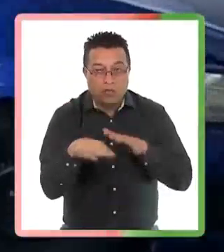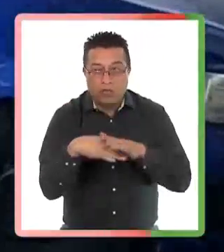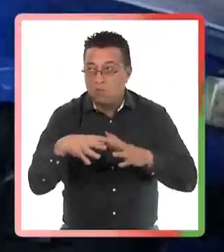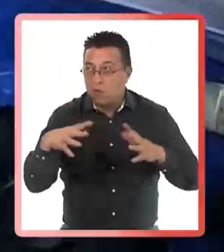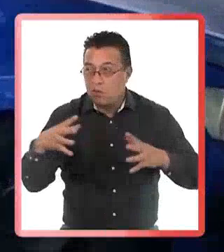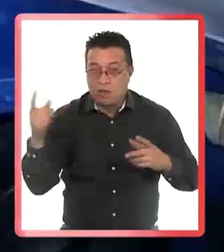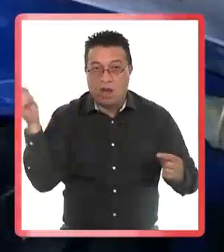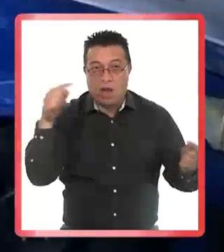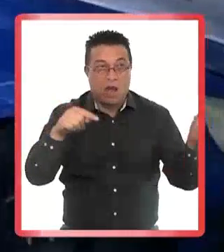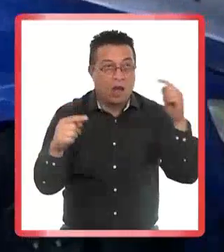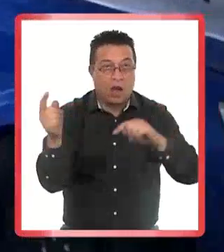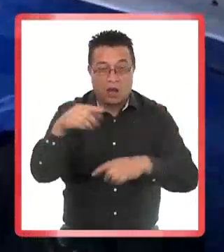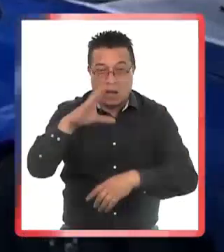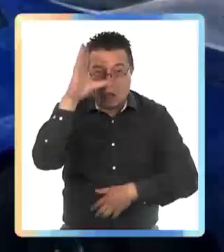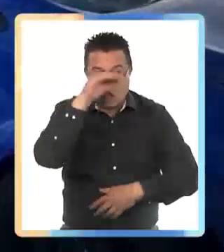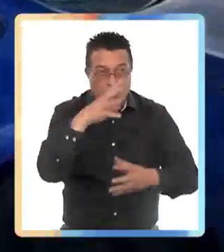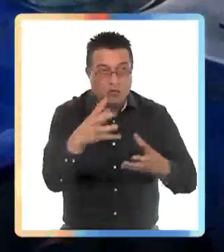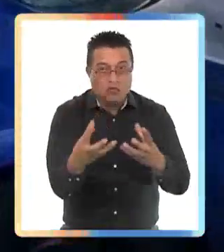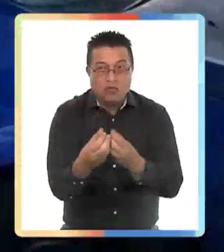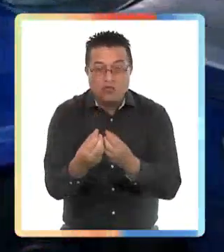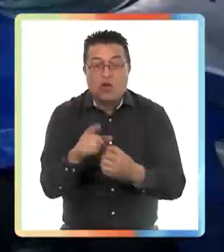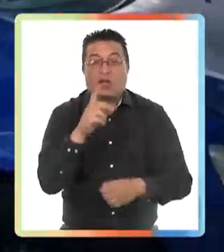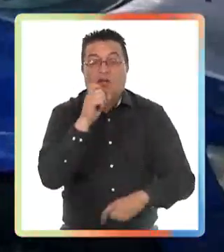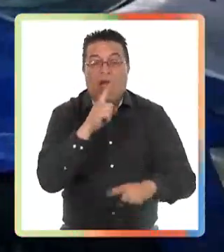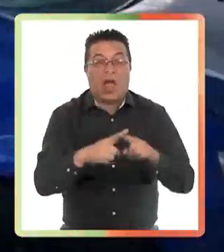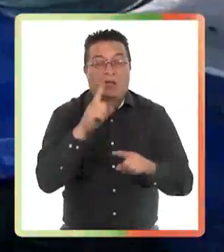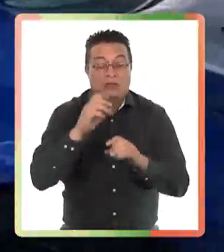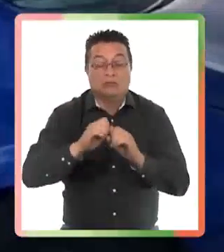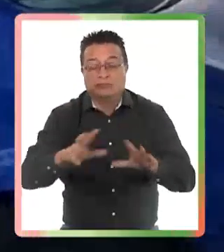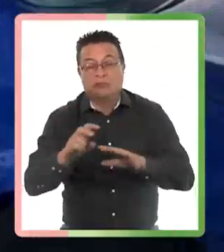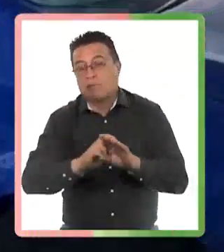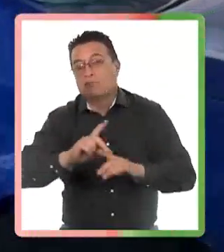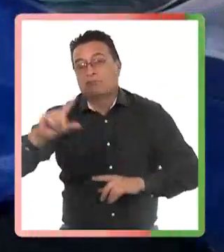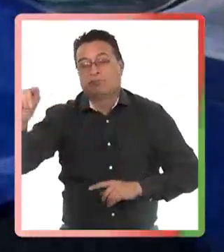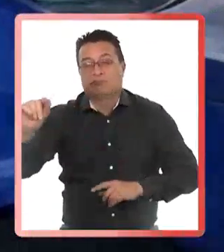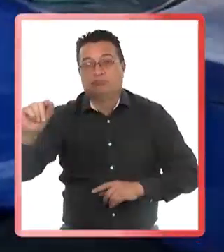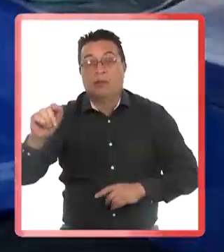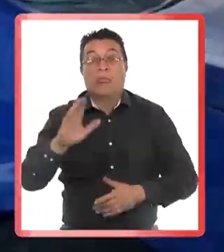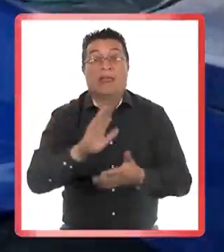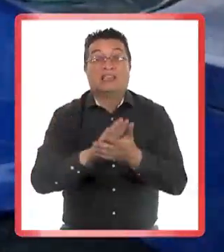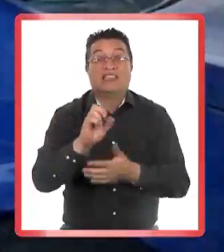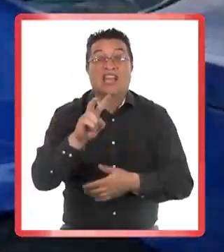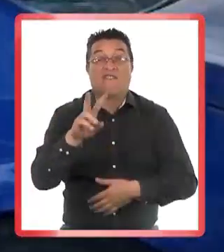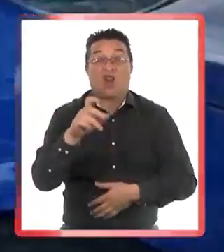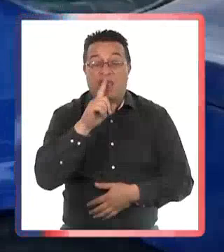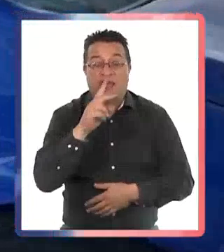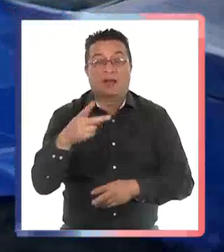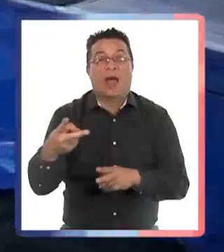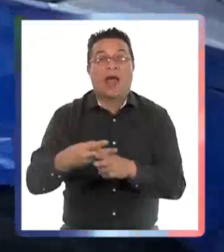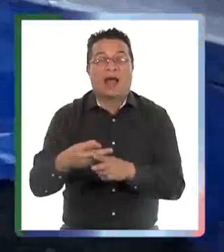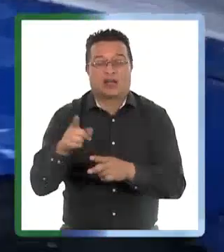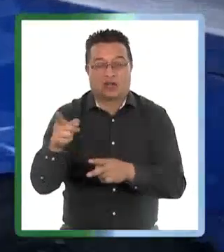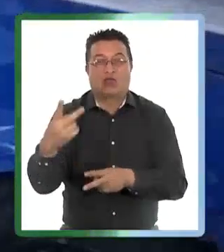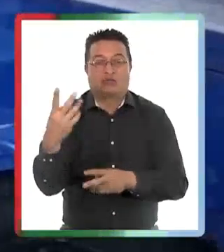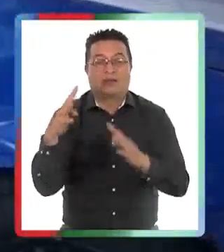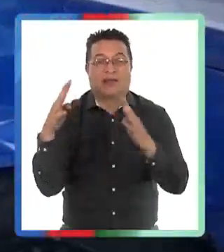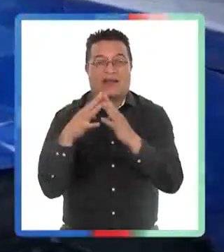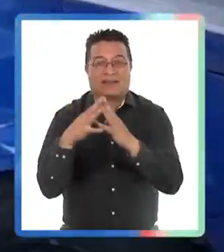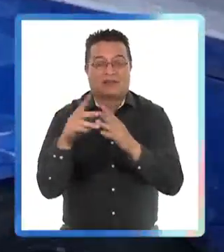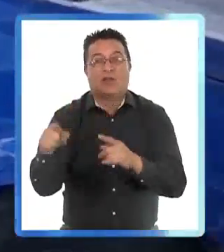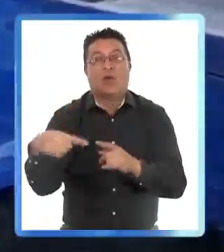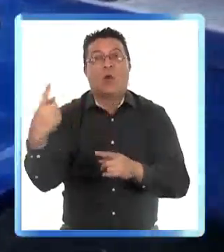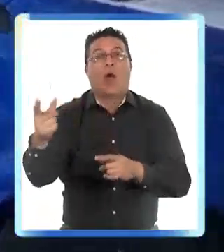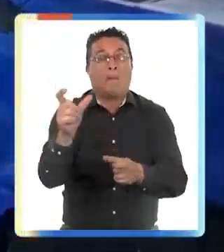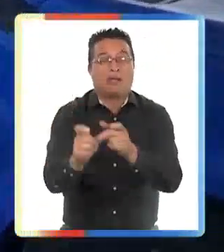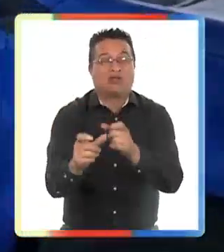Normal. Pero al notar que llegaban más unidades policiales al sector esa noche, dejaron el taxi y huyeron. El Chevrolet había